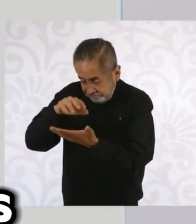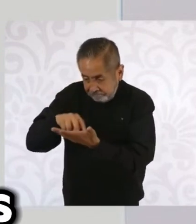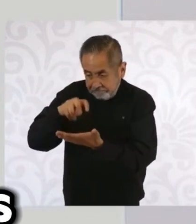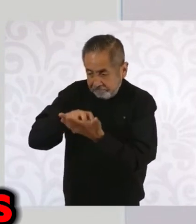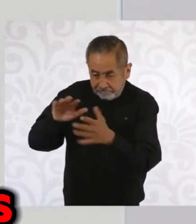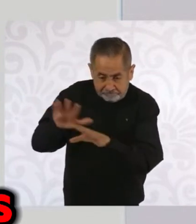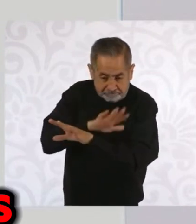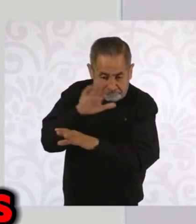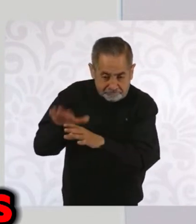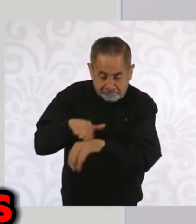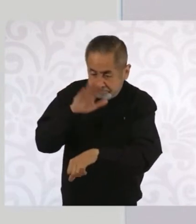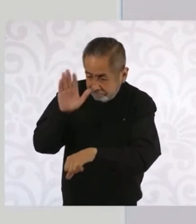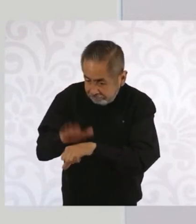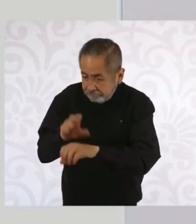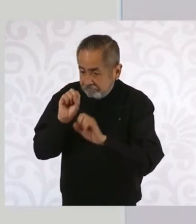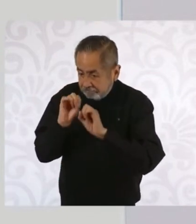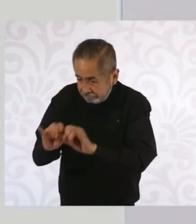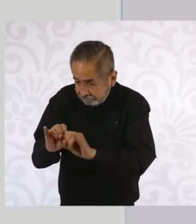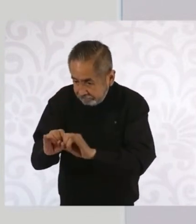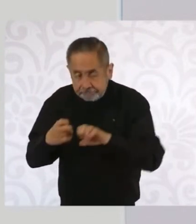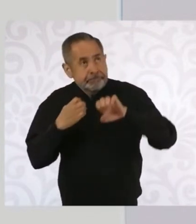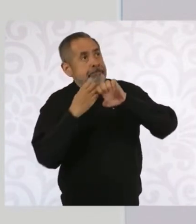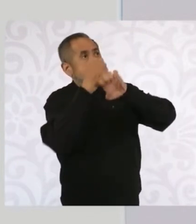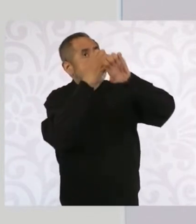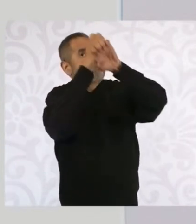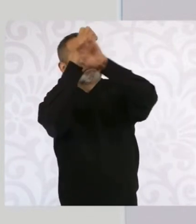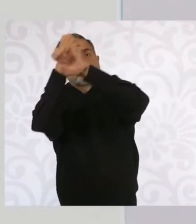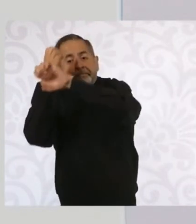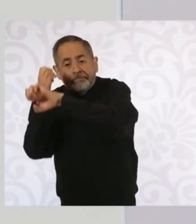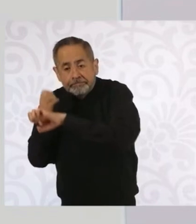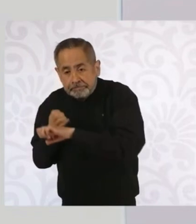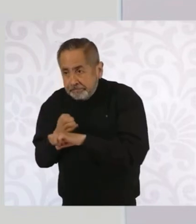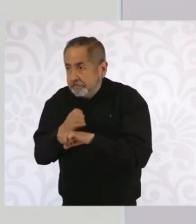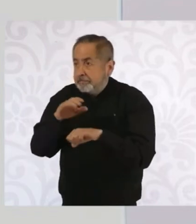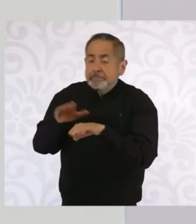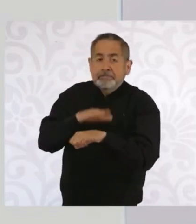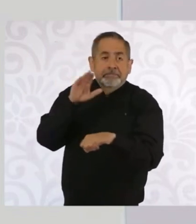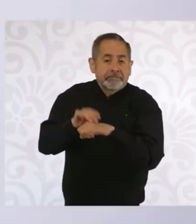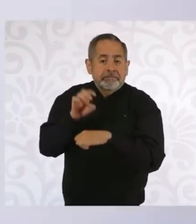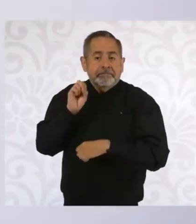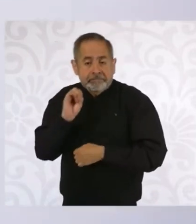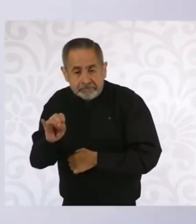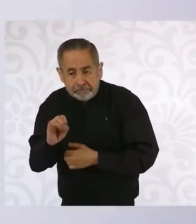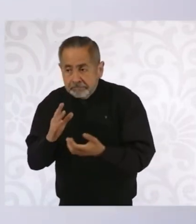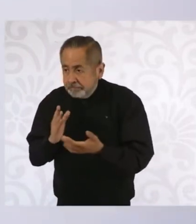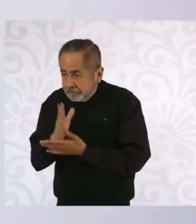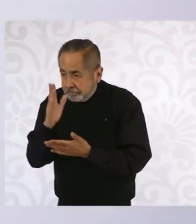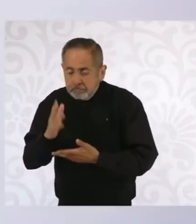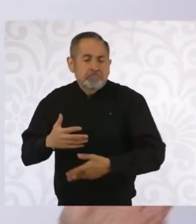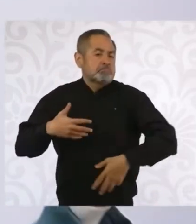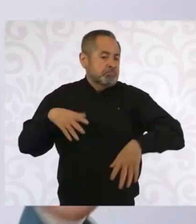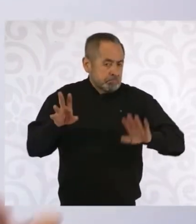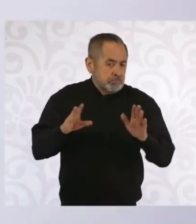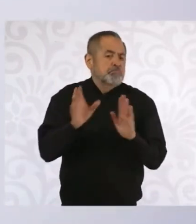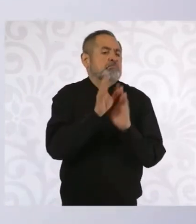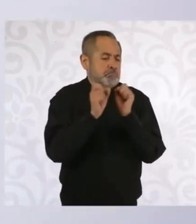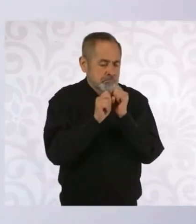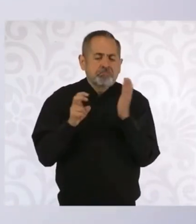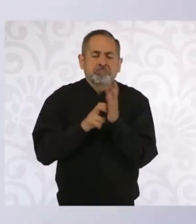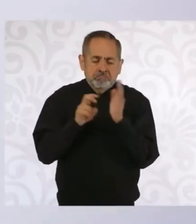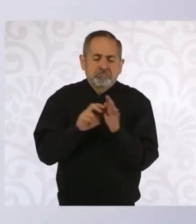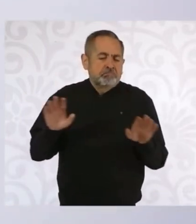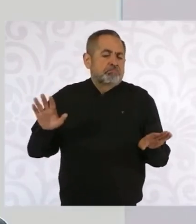los congresos locales. Entonces, no es un asunto, o sea, desde